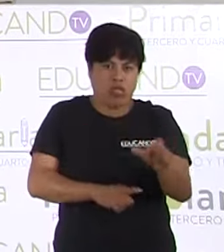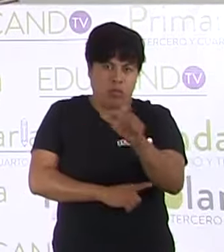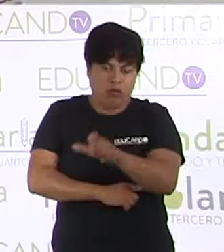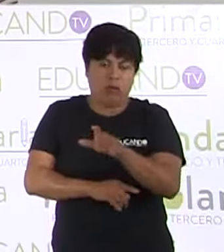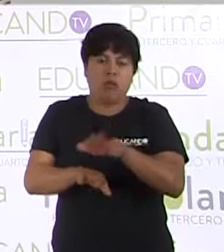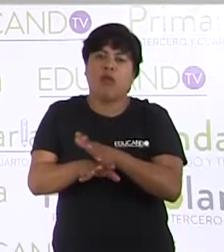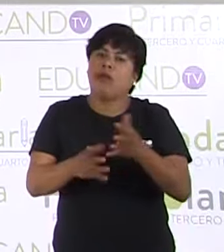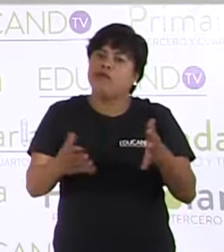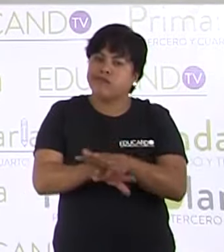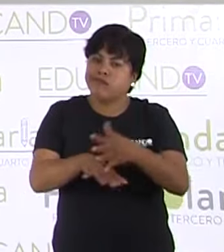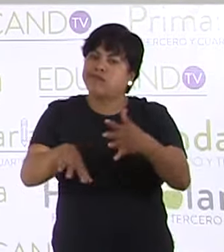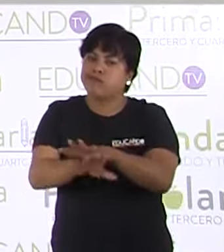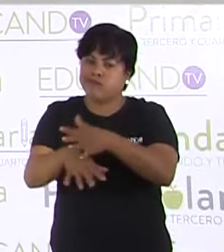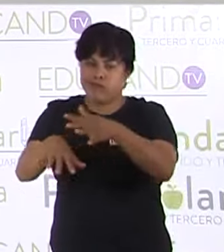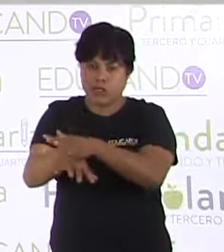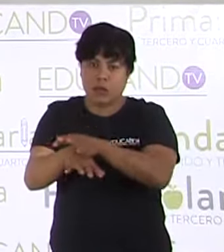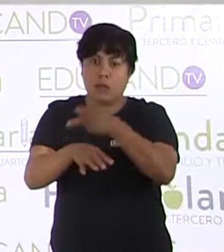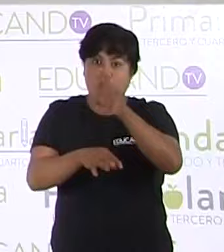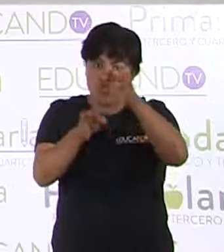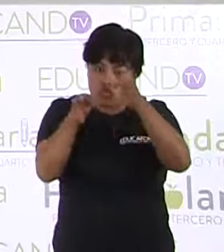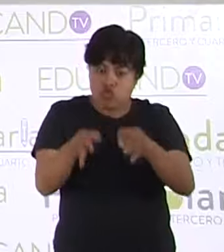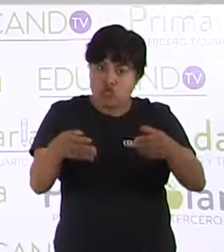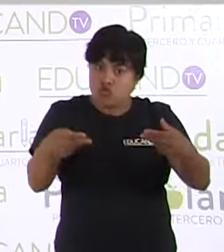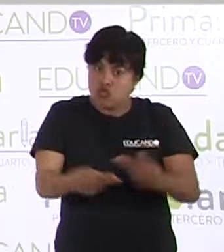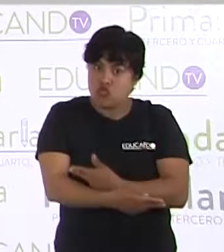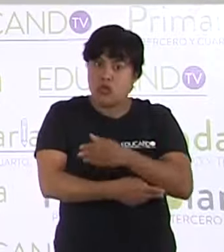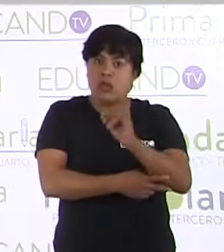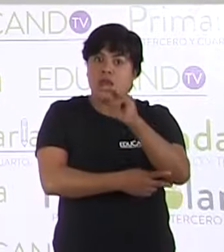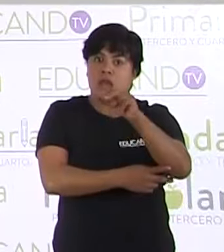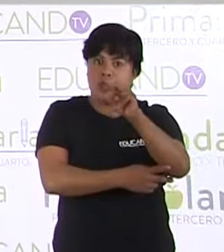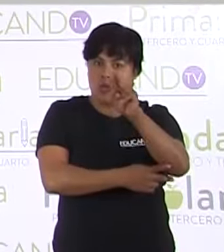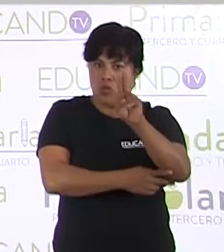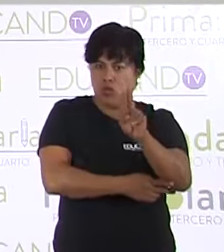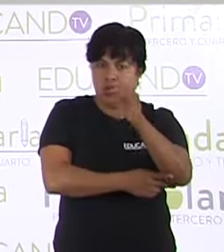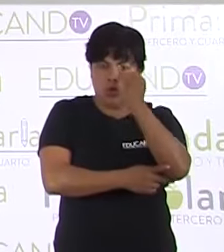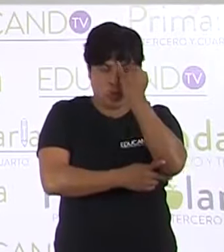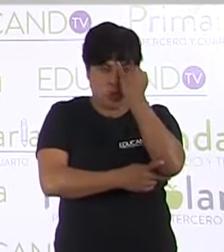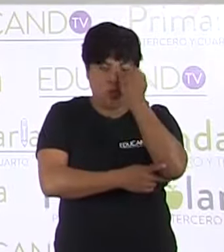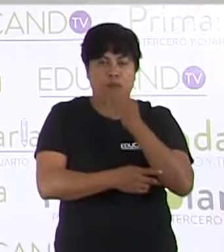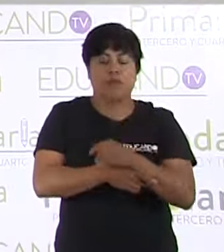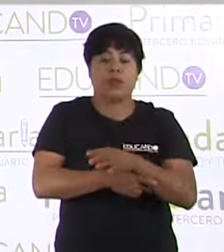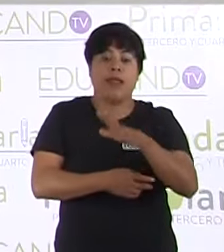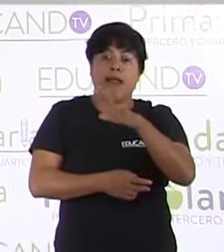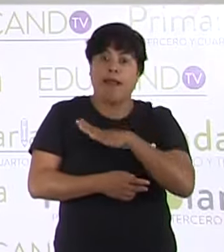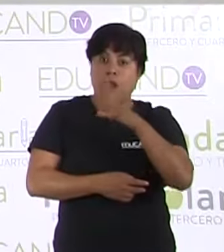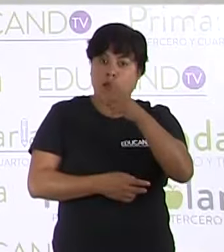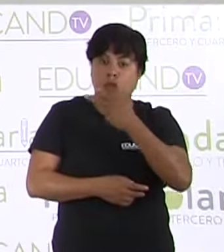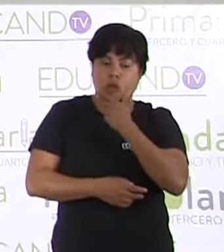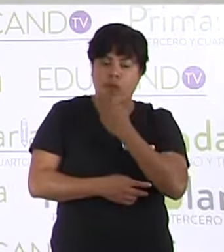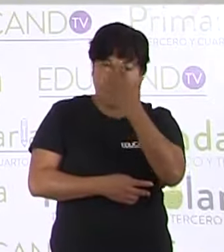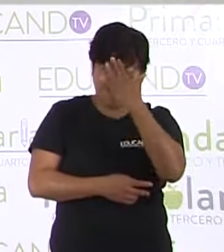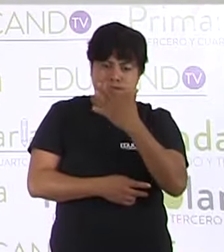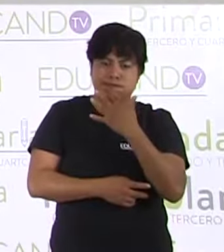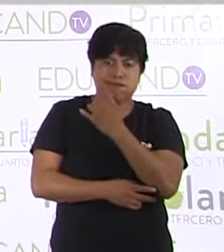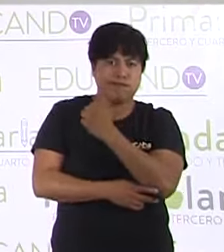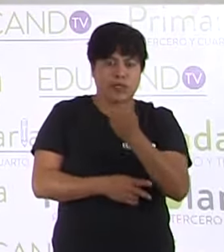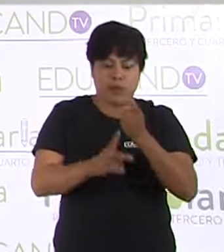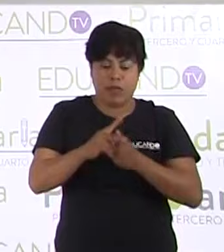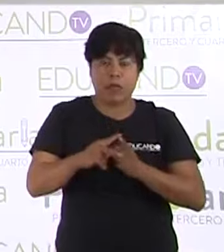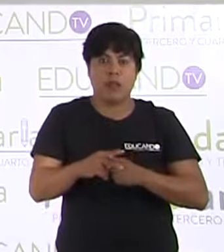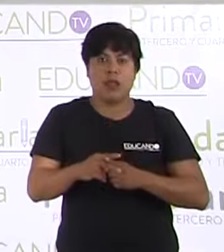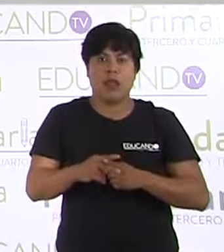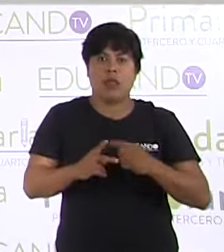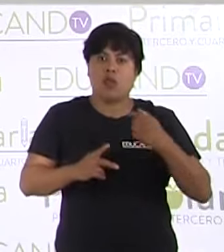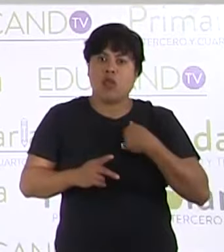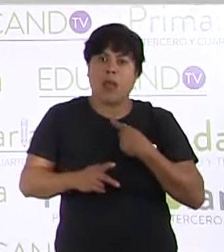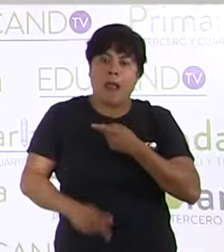evolucionando pero el origen es hindú em hay un matemático que les voy a escribir su nombre Porque me